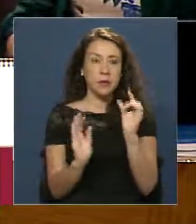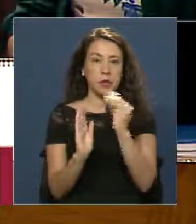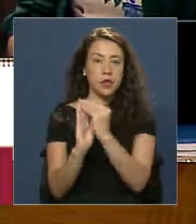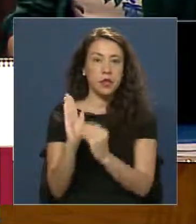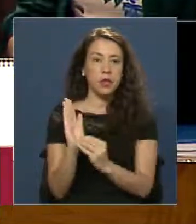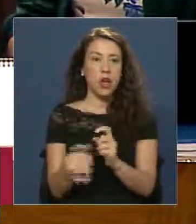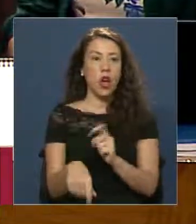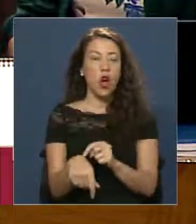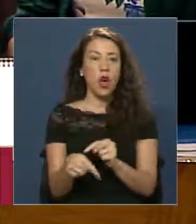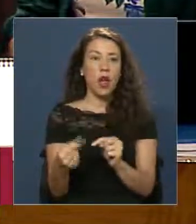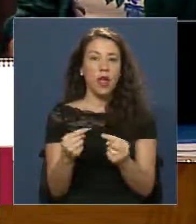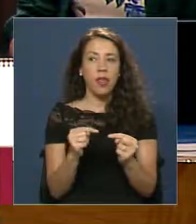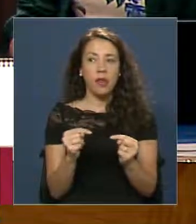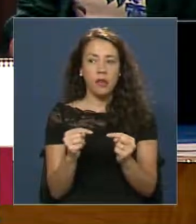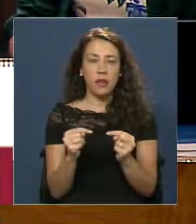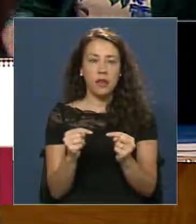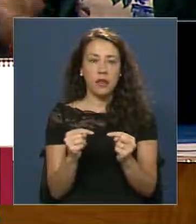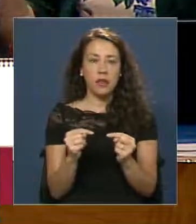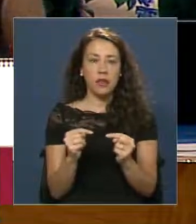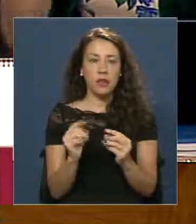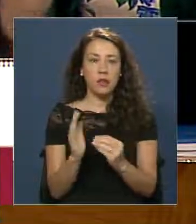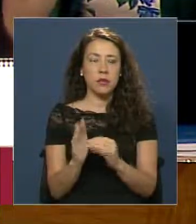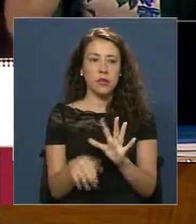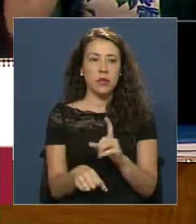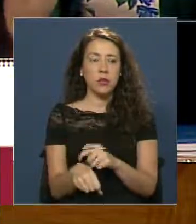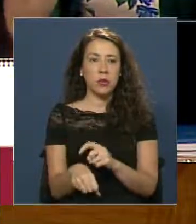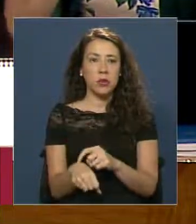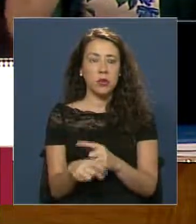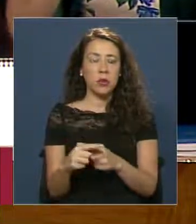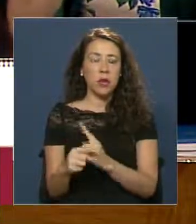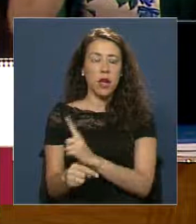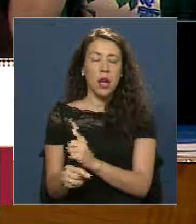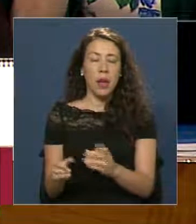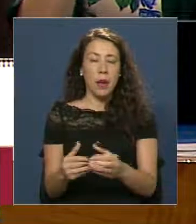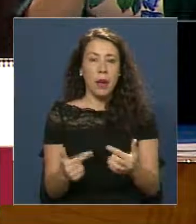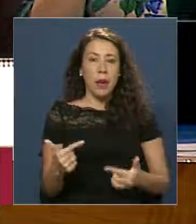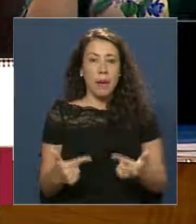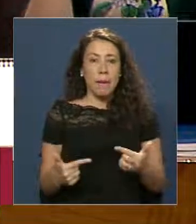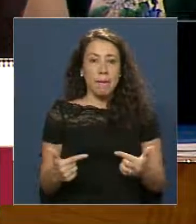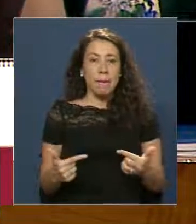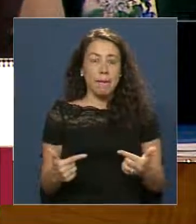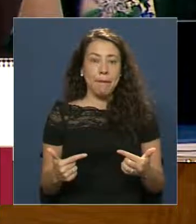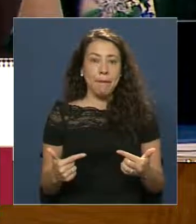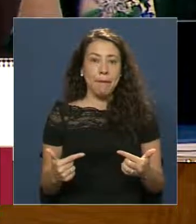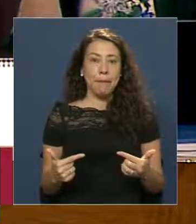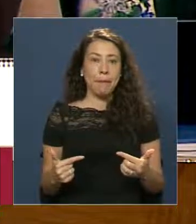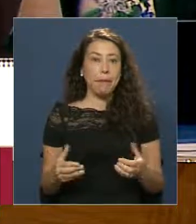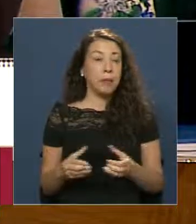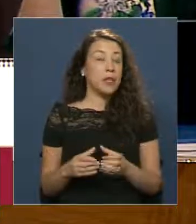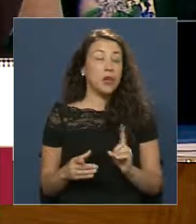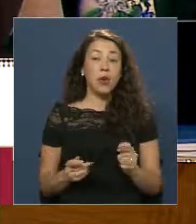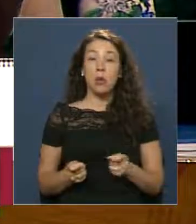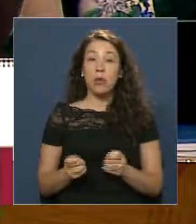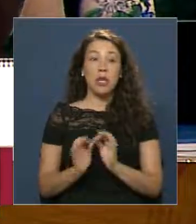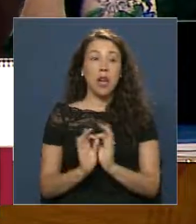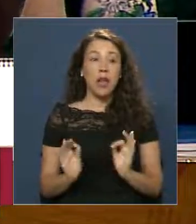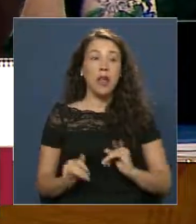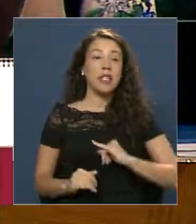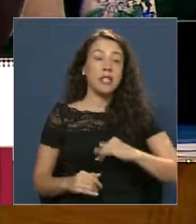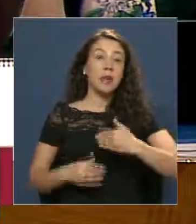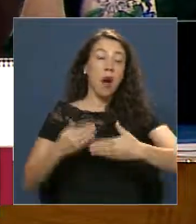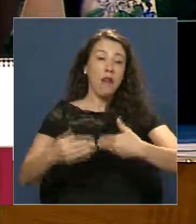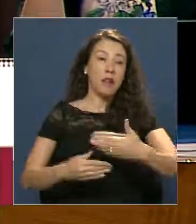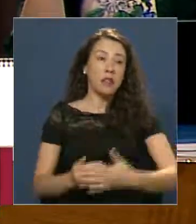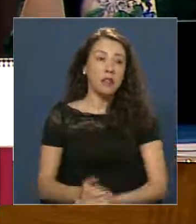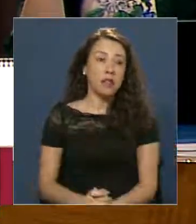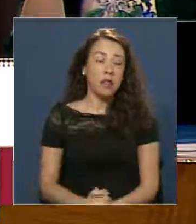de la hora del debate, que está establecida de los 5 minutos por cada una de las bancadas, si hay una bancada que no ha presentado nadie, seguimos con la